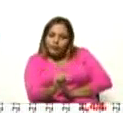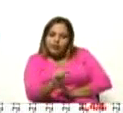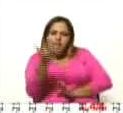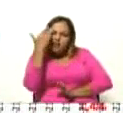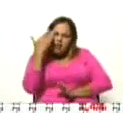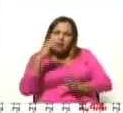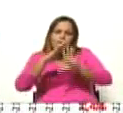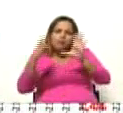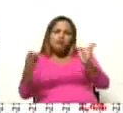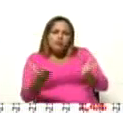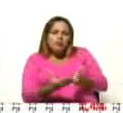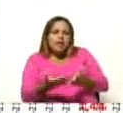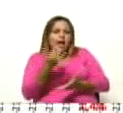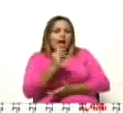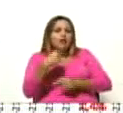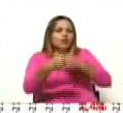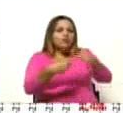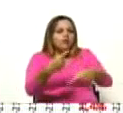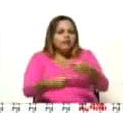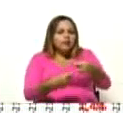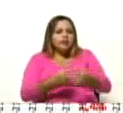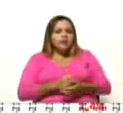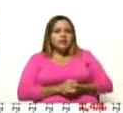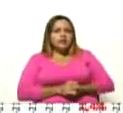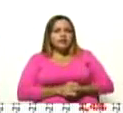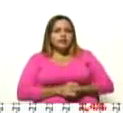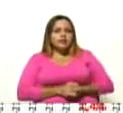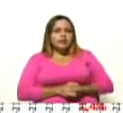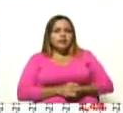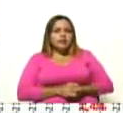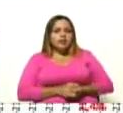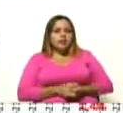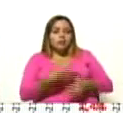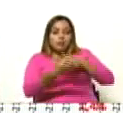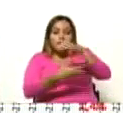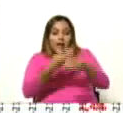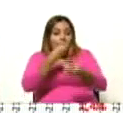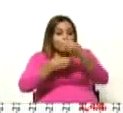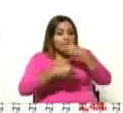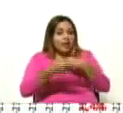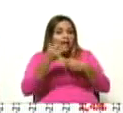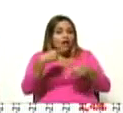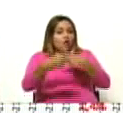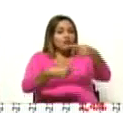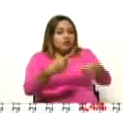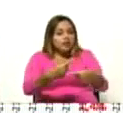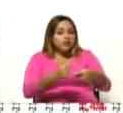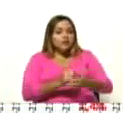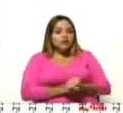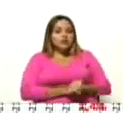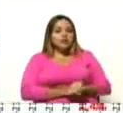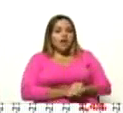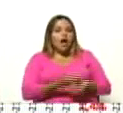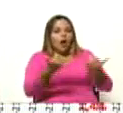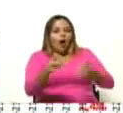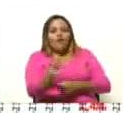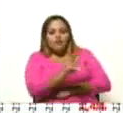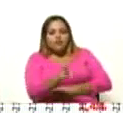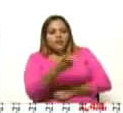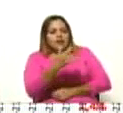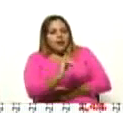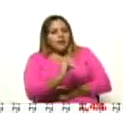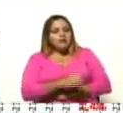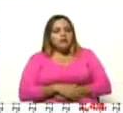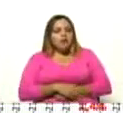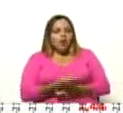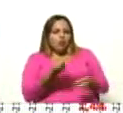situación mundial que se ha generado con los commodities de alimentos que tuvieron un fuerte impacto, Venezuela ha podido tener